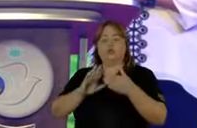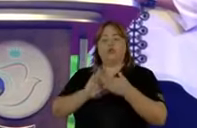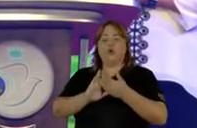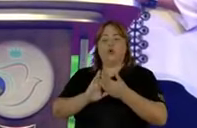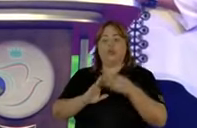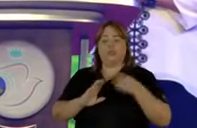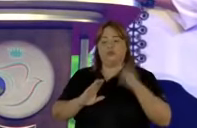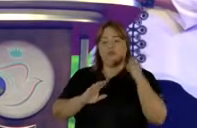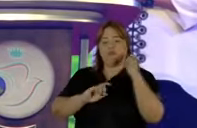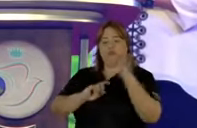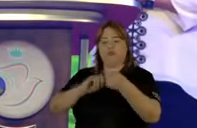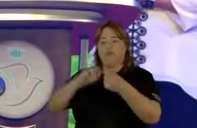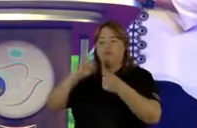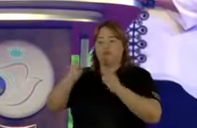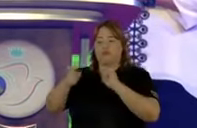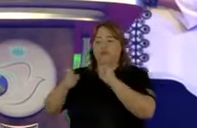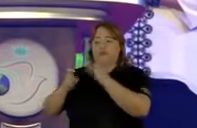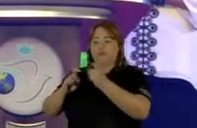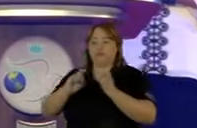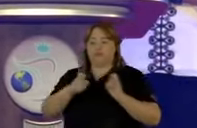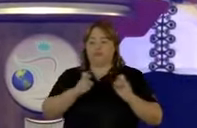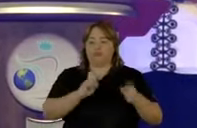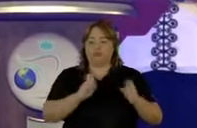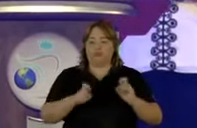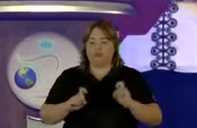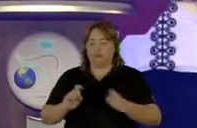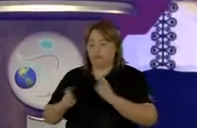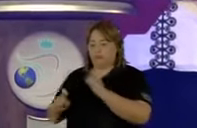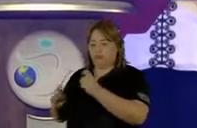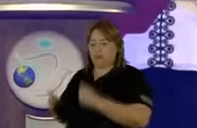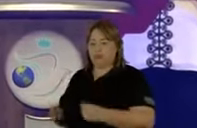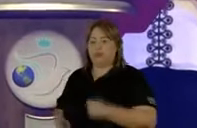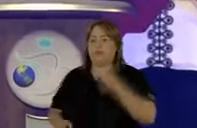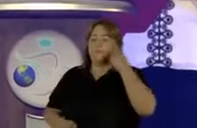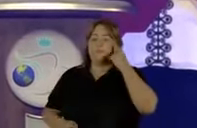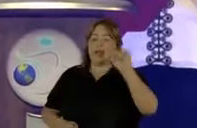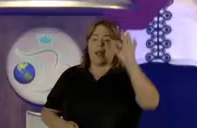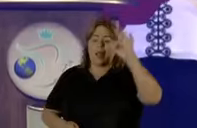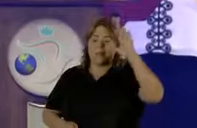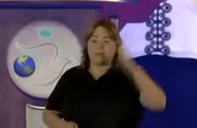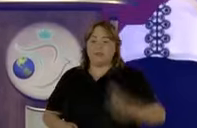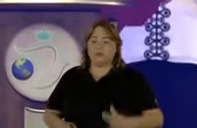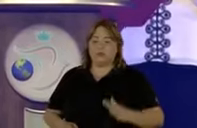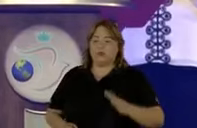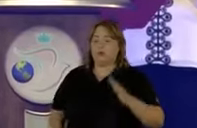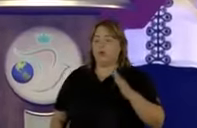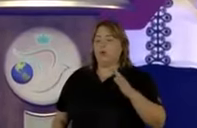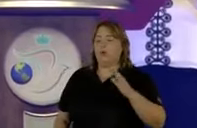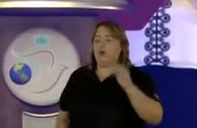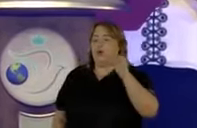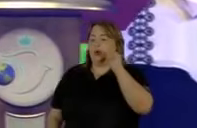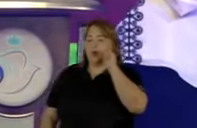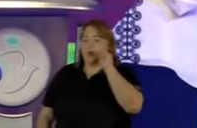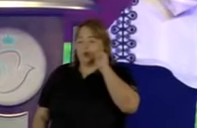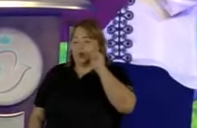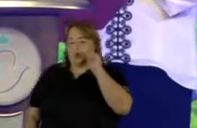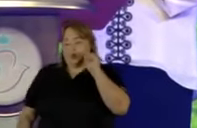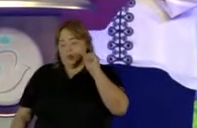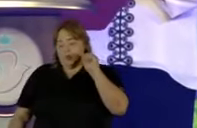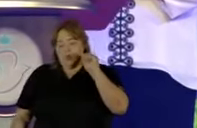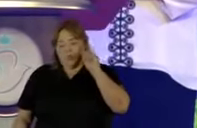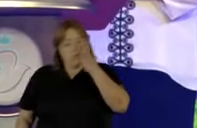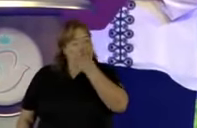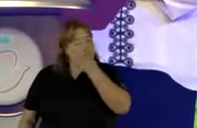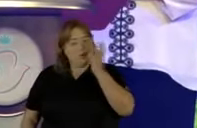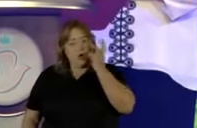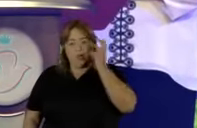regalar, alábalo. Pero las voy a regalar aquí en el altar para nuestros pastores Galdo y Victoria, nuestro apóstol, que ellos escojan. Yo espero